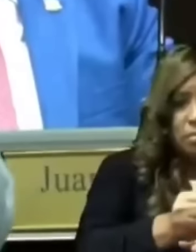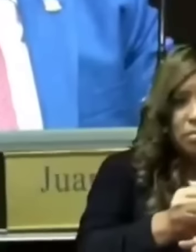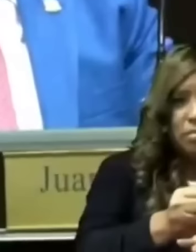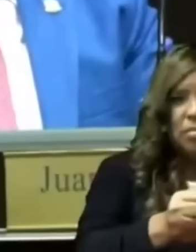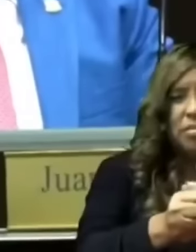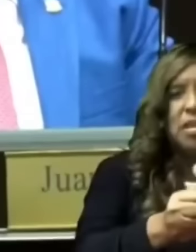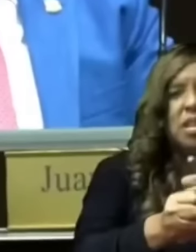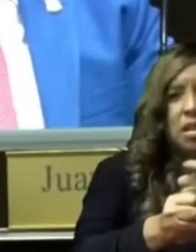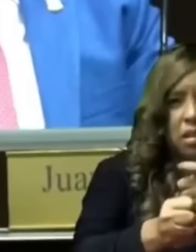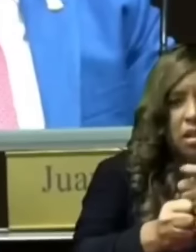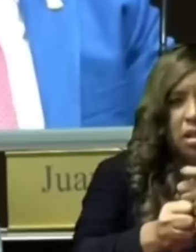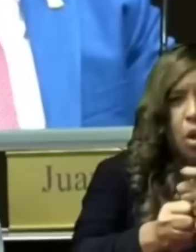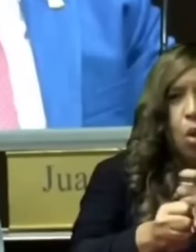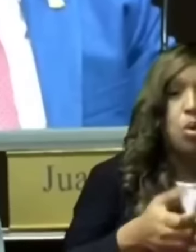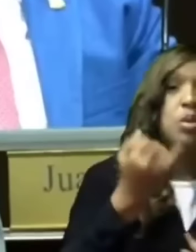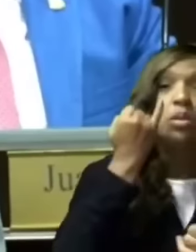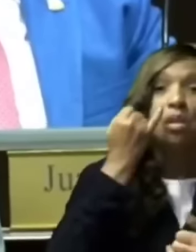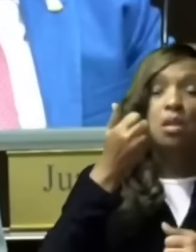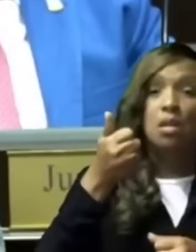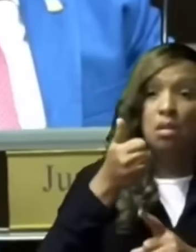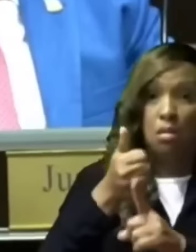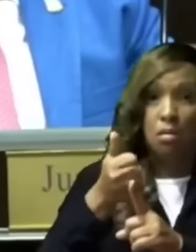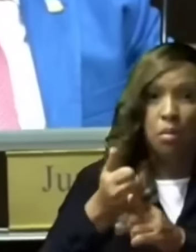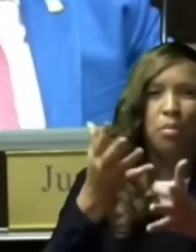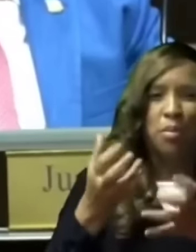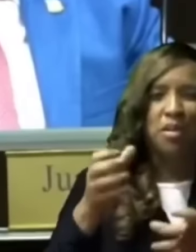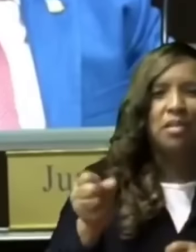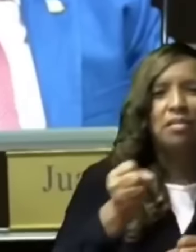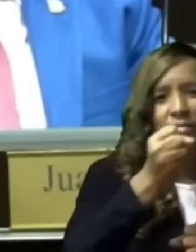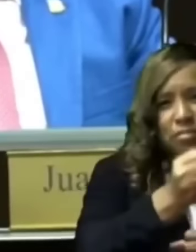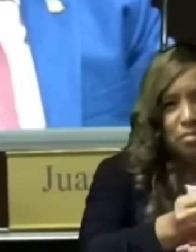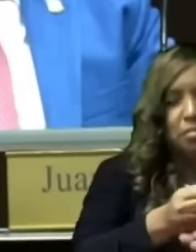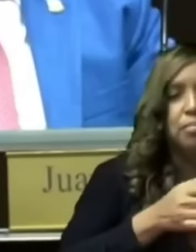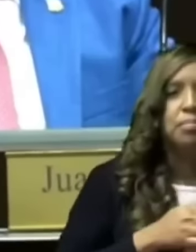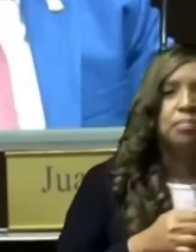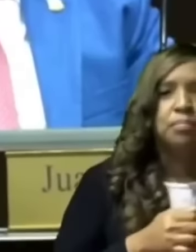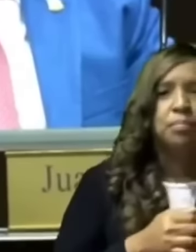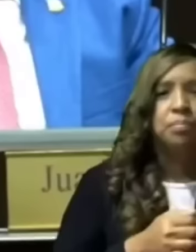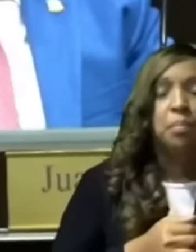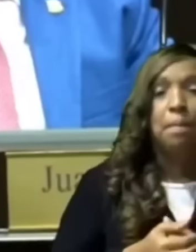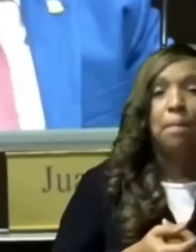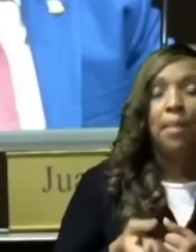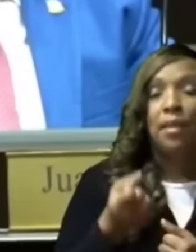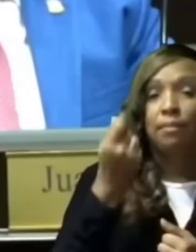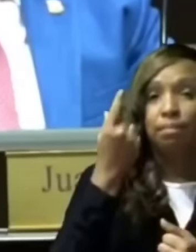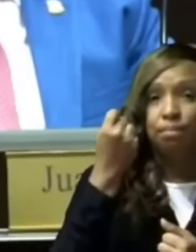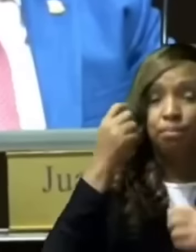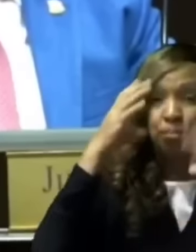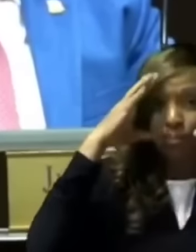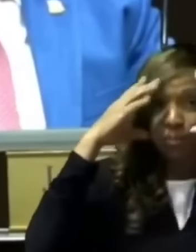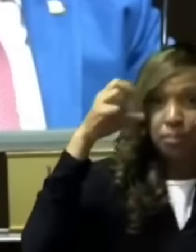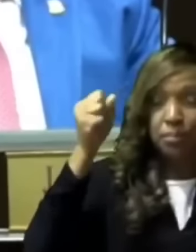la reducción de la matrícula congresual en la Cámara de Diputados.